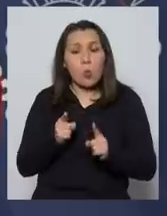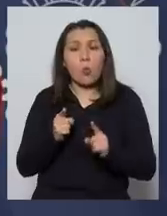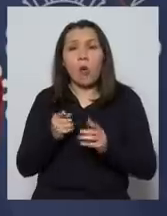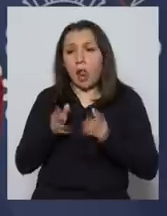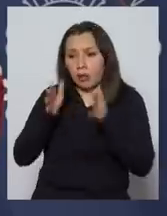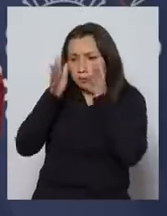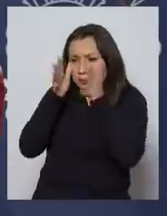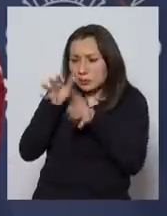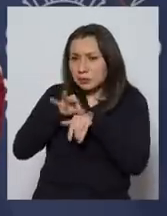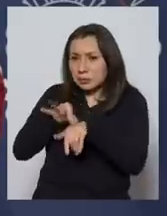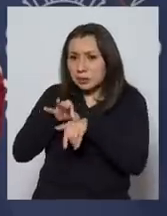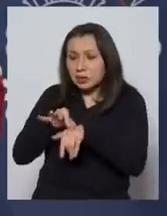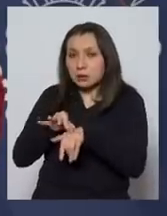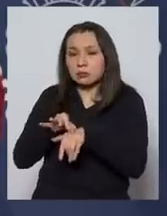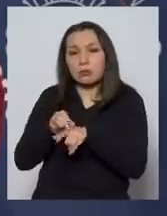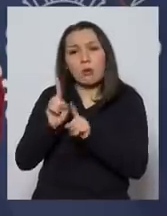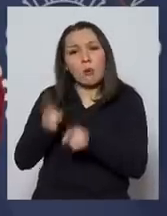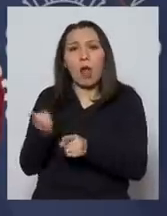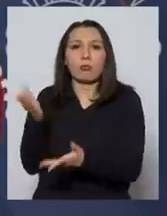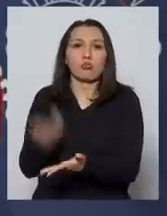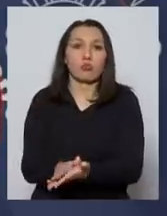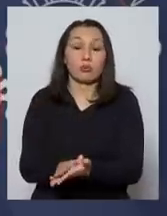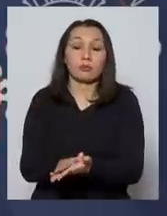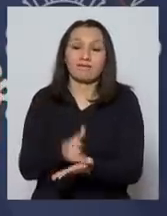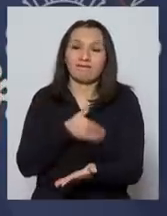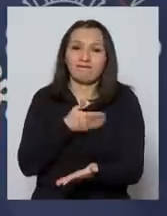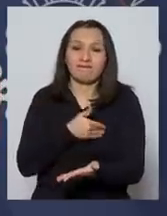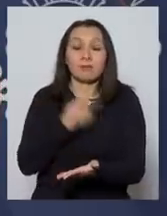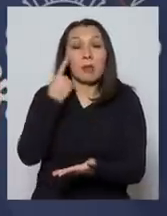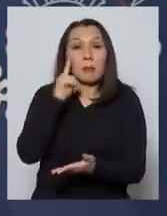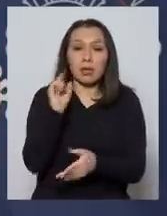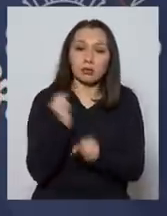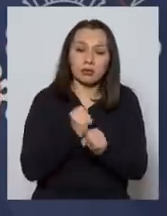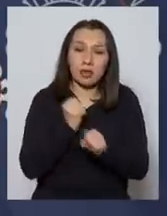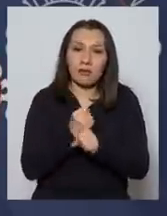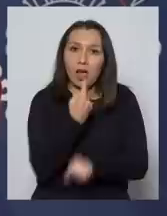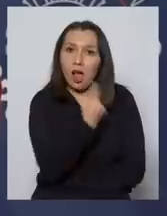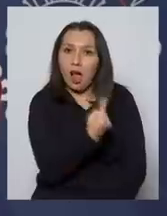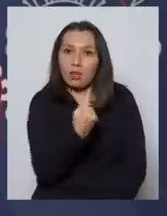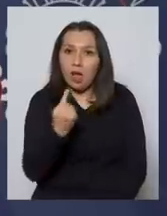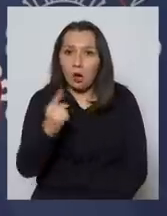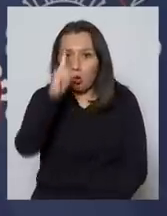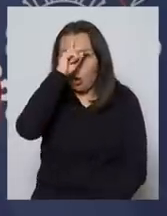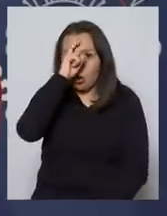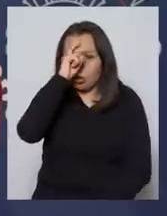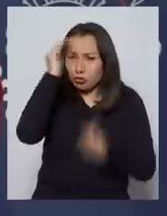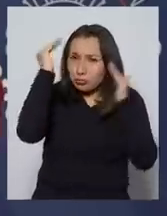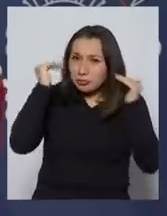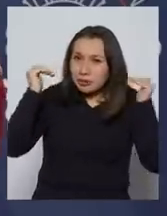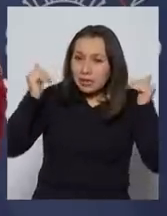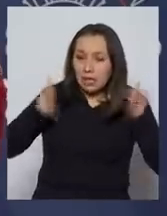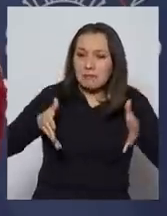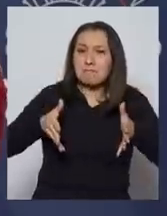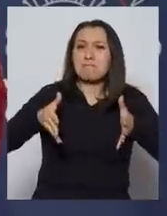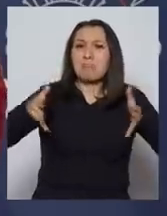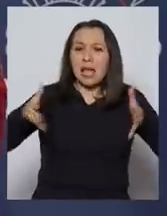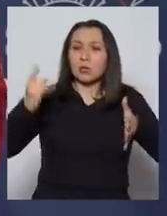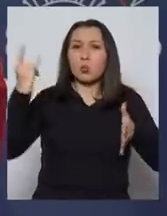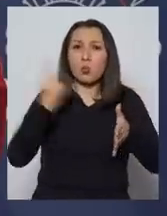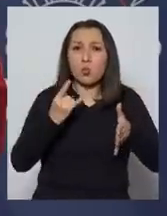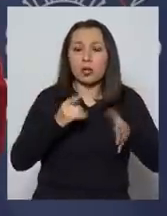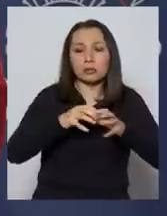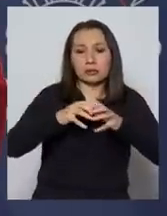tratamiento lamentablemente fallecen. Pero el trabajo que se ha realizado en cada uno de los hospitales de ampliar las